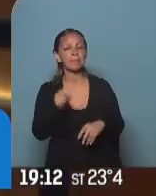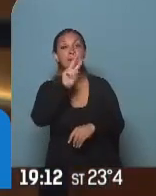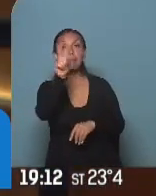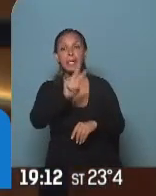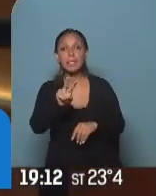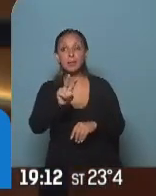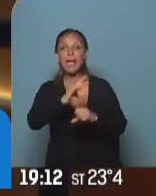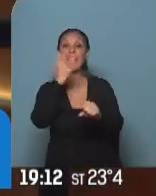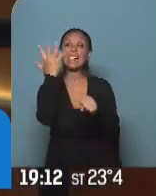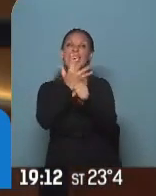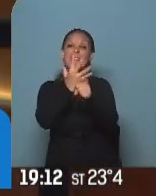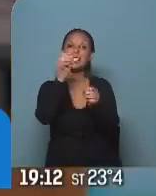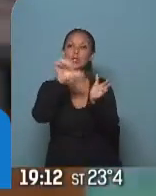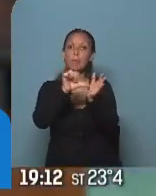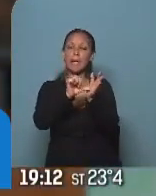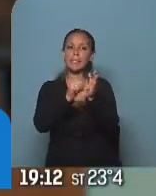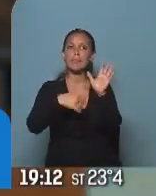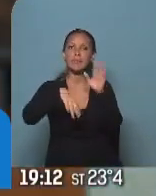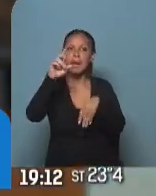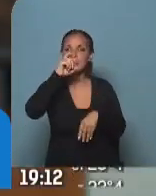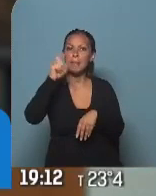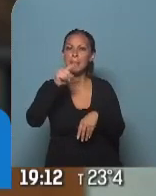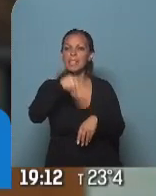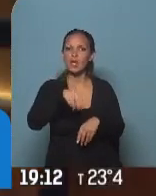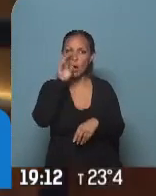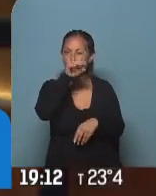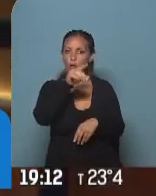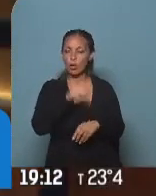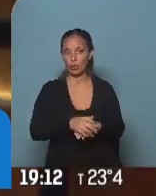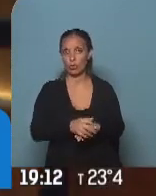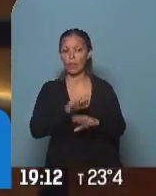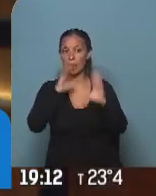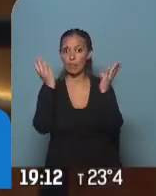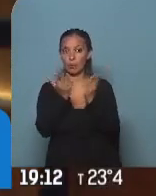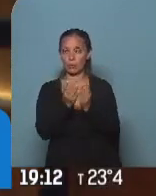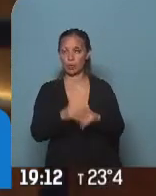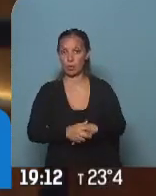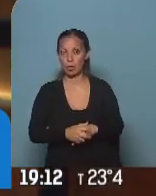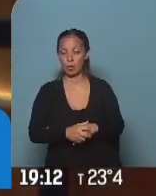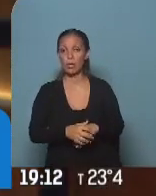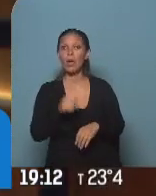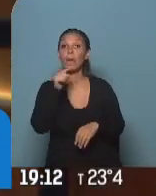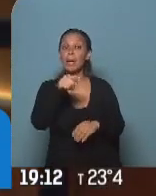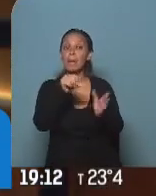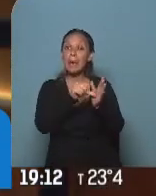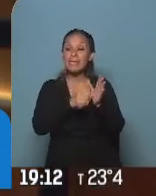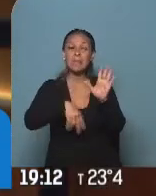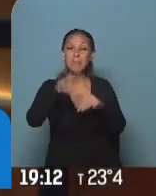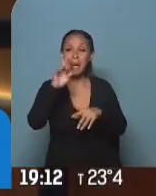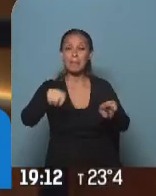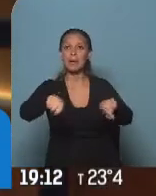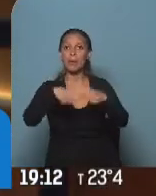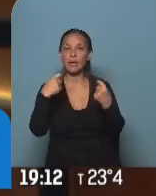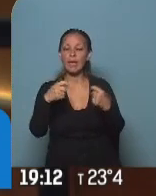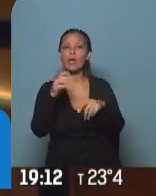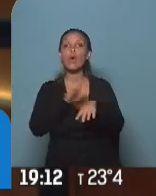5º país petrolero del mundo, el 3er exportador de petróleo de Estados Unidos, pero fue el país petrolero más afectado por la